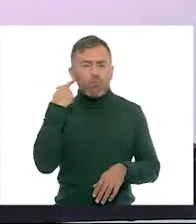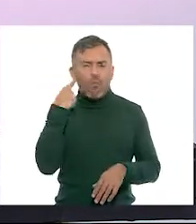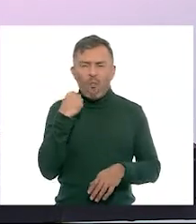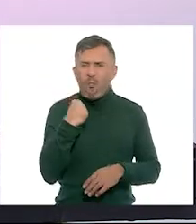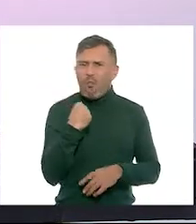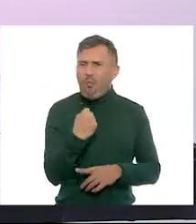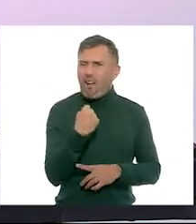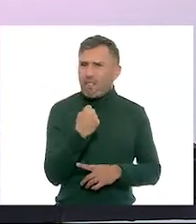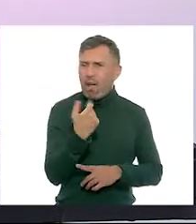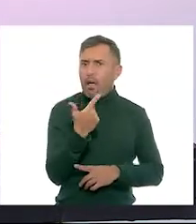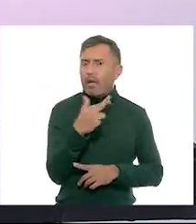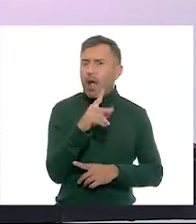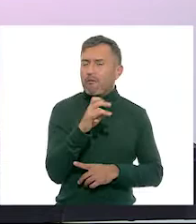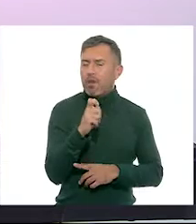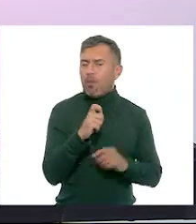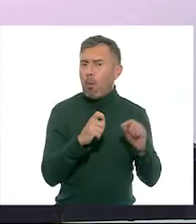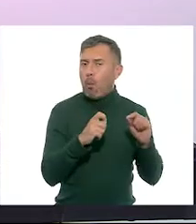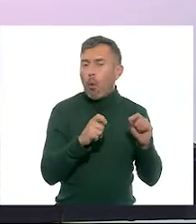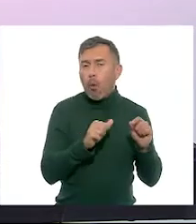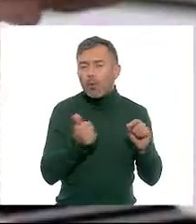Y tiene un registro muy agudo.